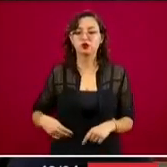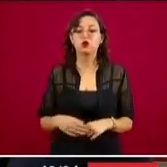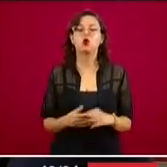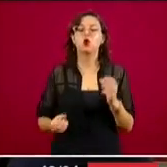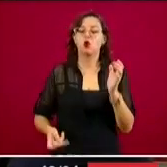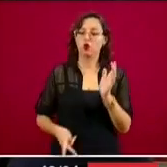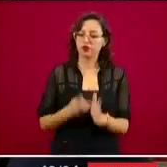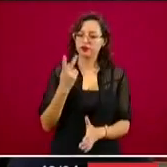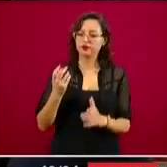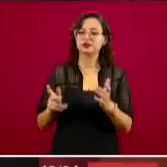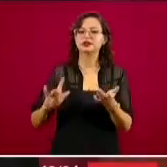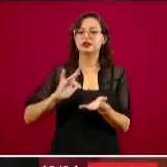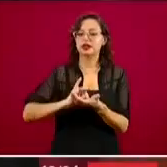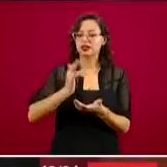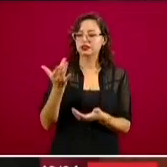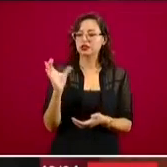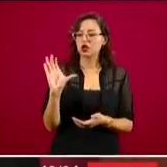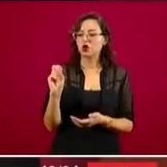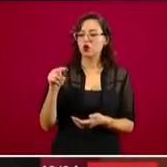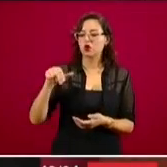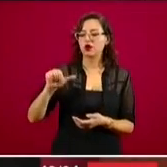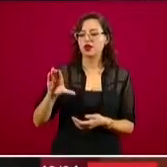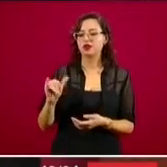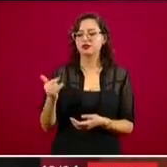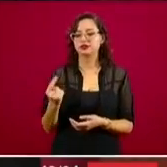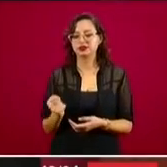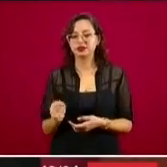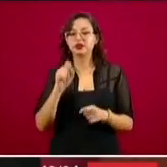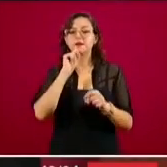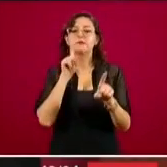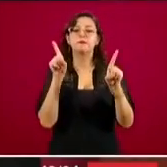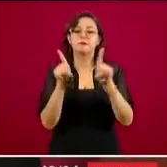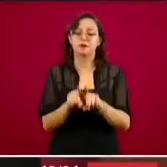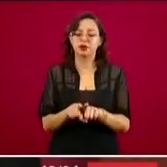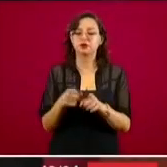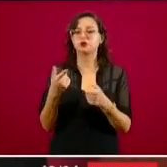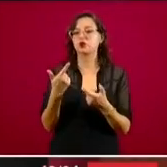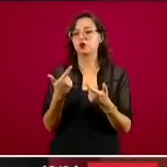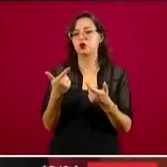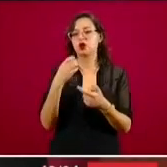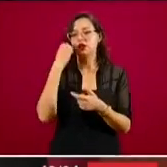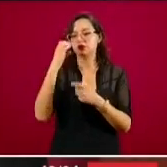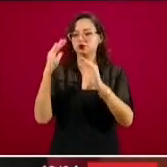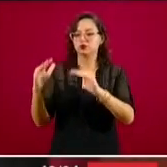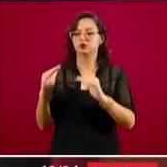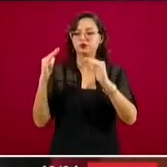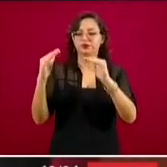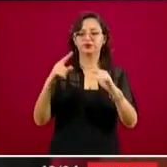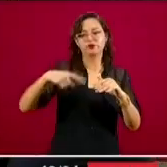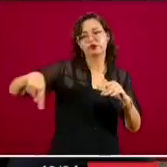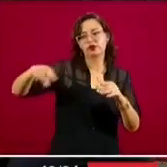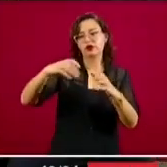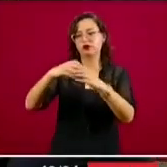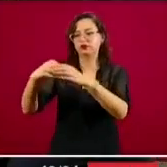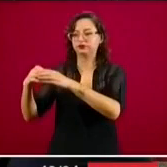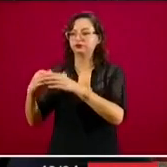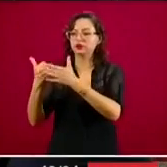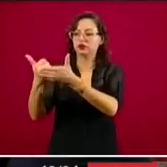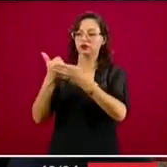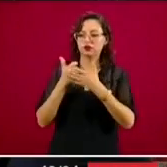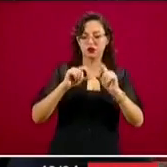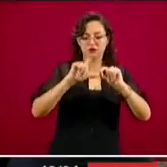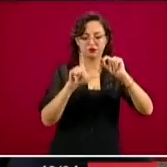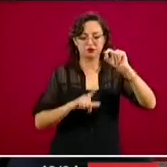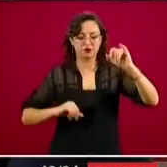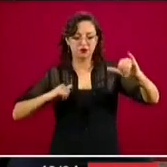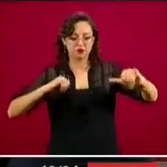CONACYT y a la comunidad científica de México porque nos han permitido también estas herramientas de visualización